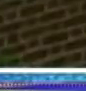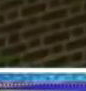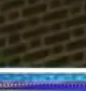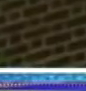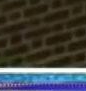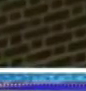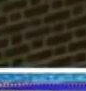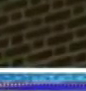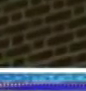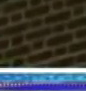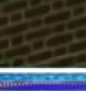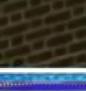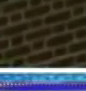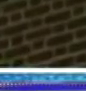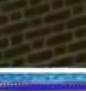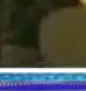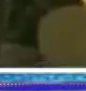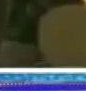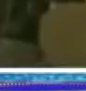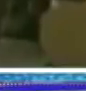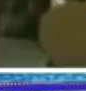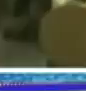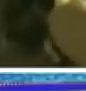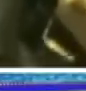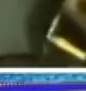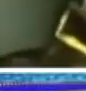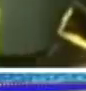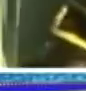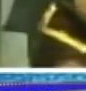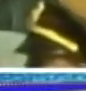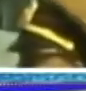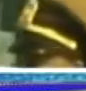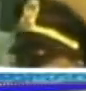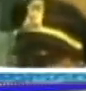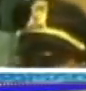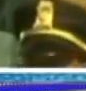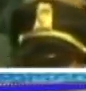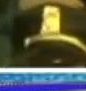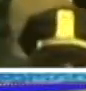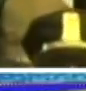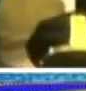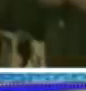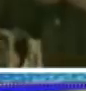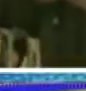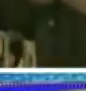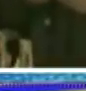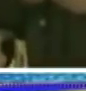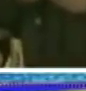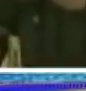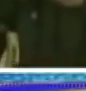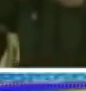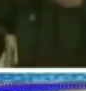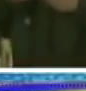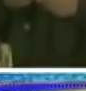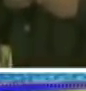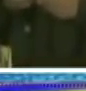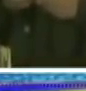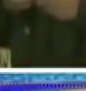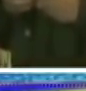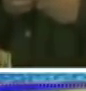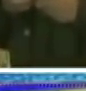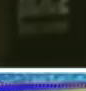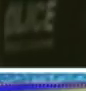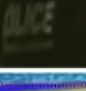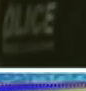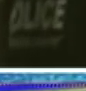Klux Klan supremacista que gobierna Washington. Y si ellos creen que con esto nos van a